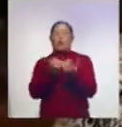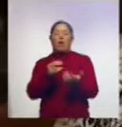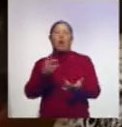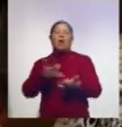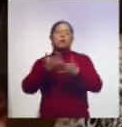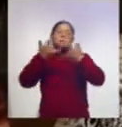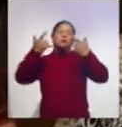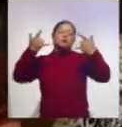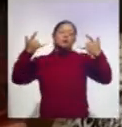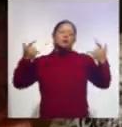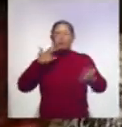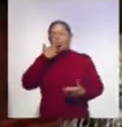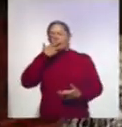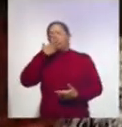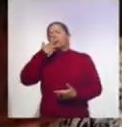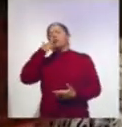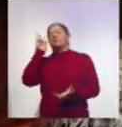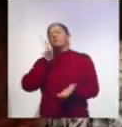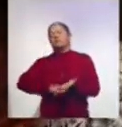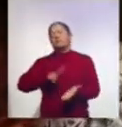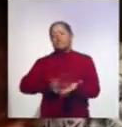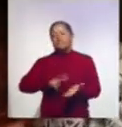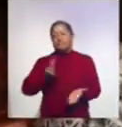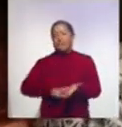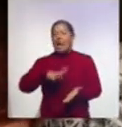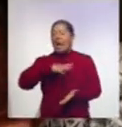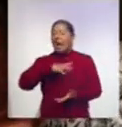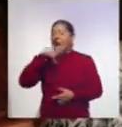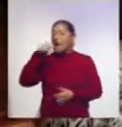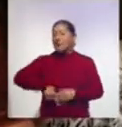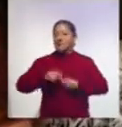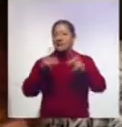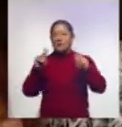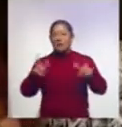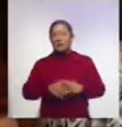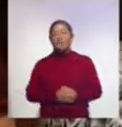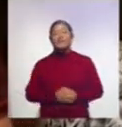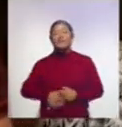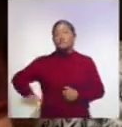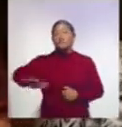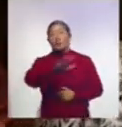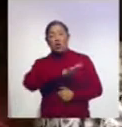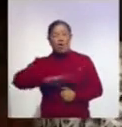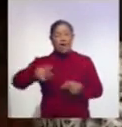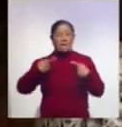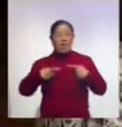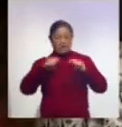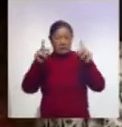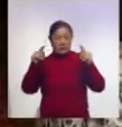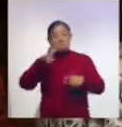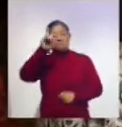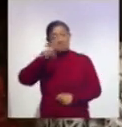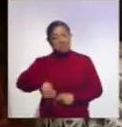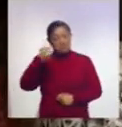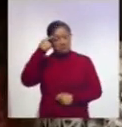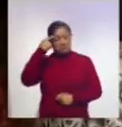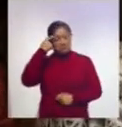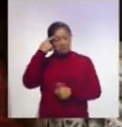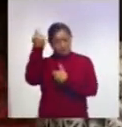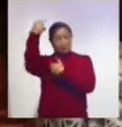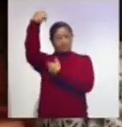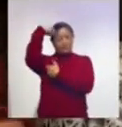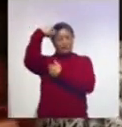y patrimonial que tiene este lugar. La sociedad tlaxcalteca es muy consciente de su